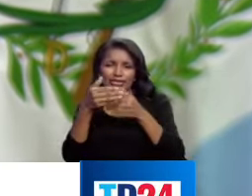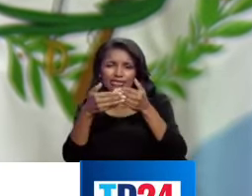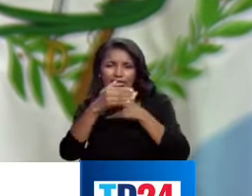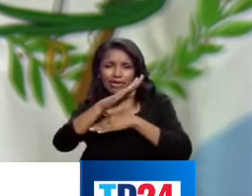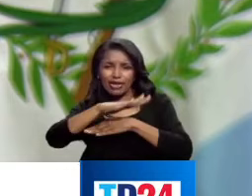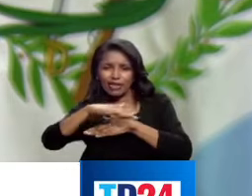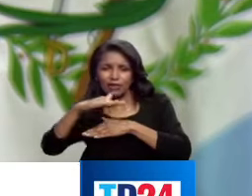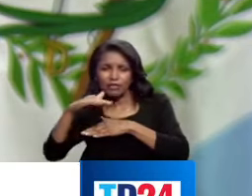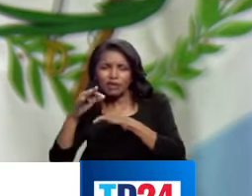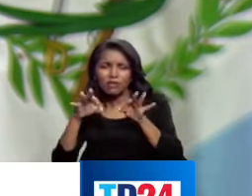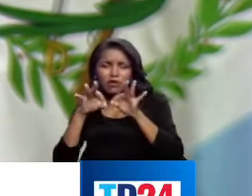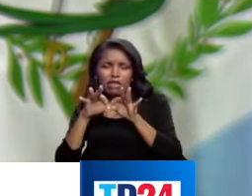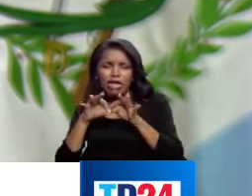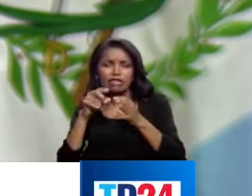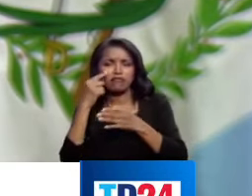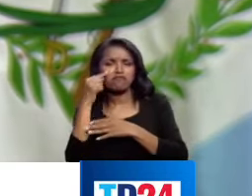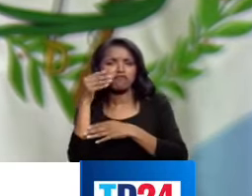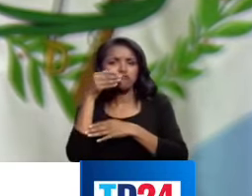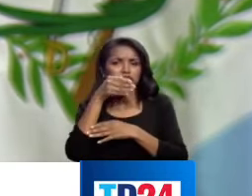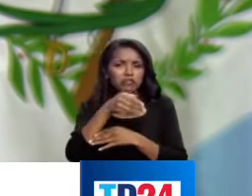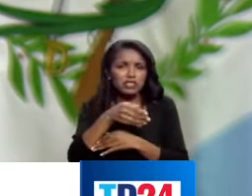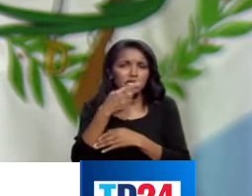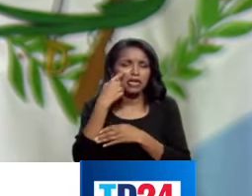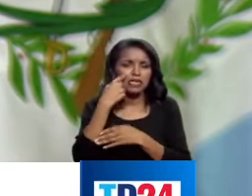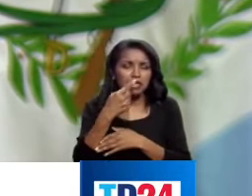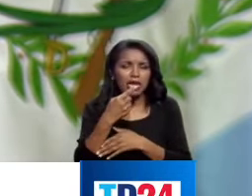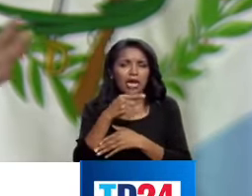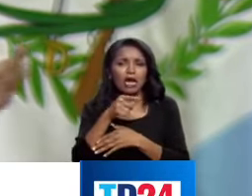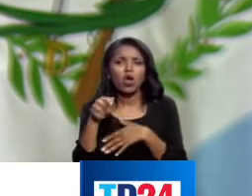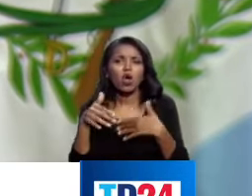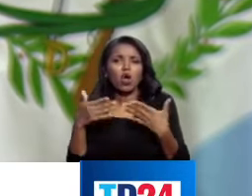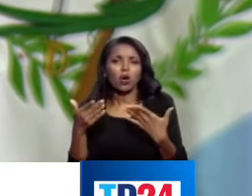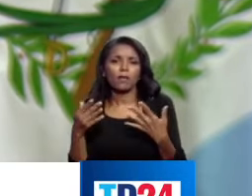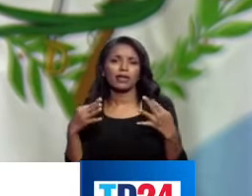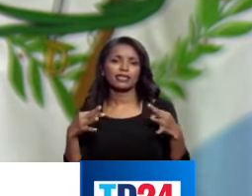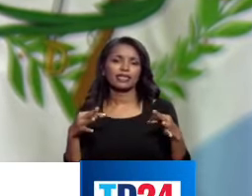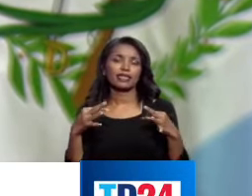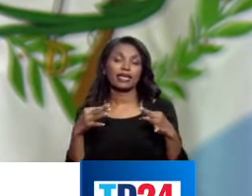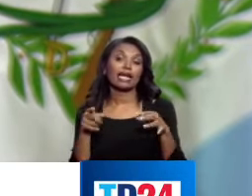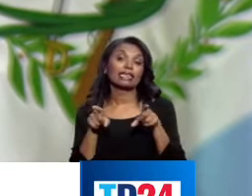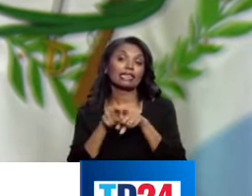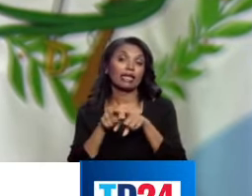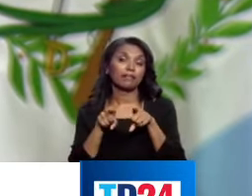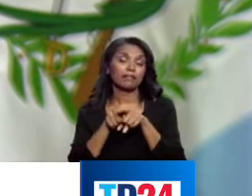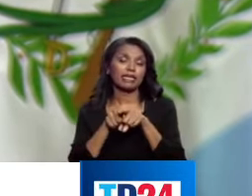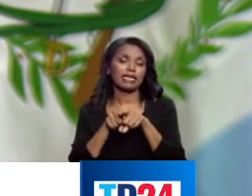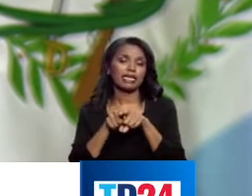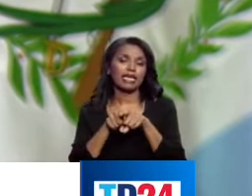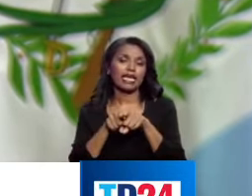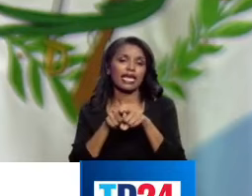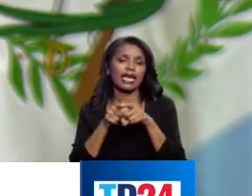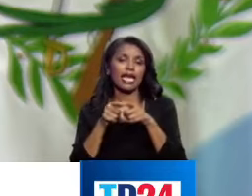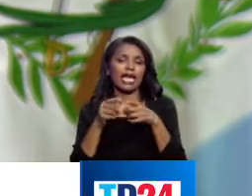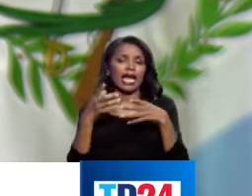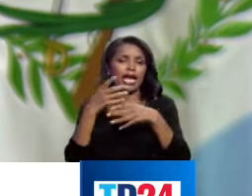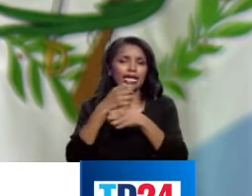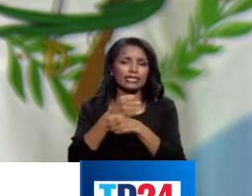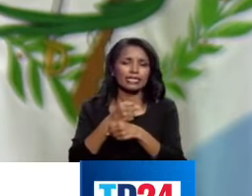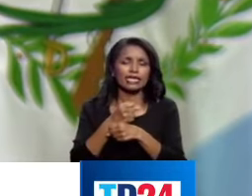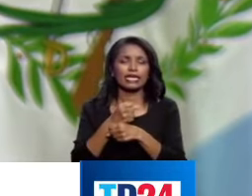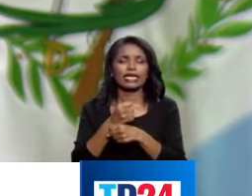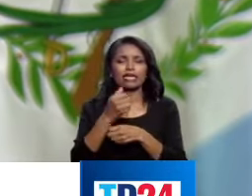no fracasa. Y eso significa crear e instalar las instalaciones necesarias,